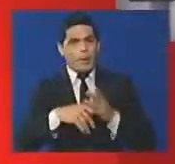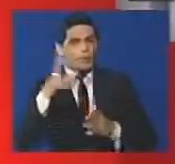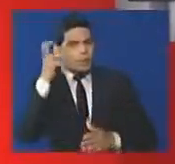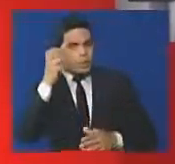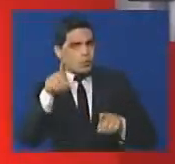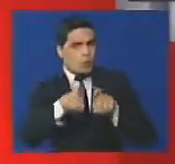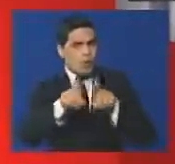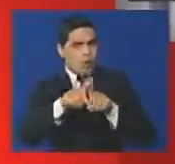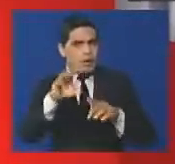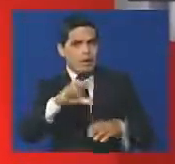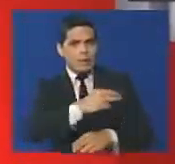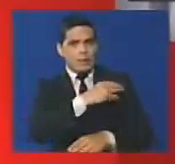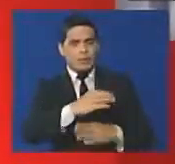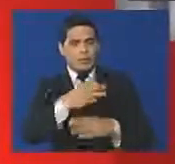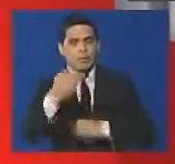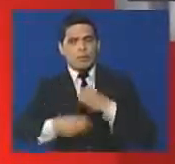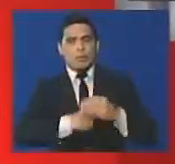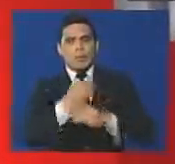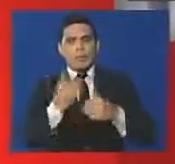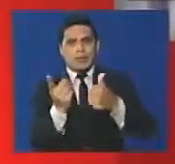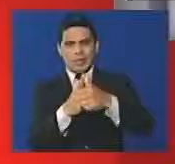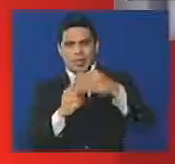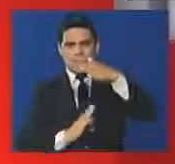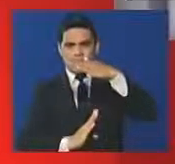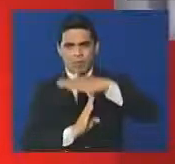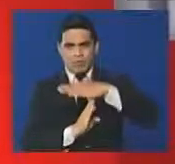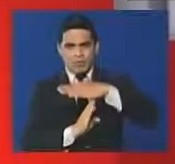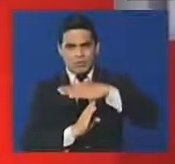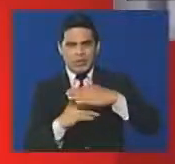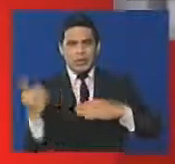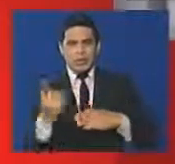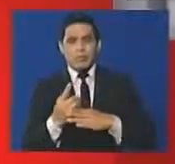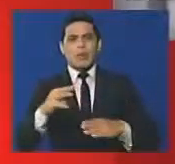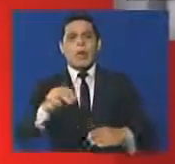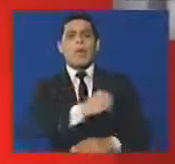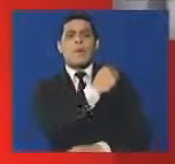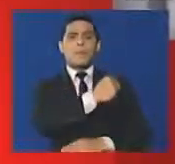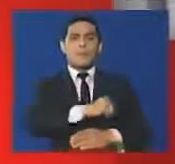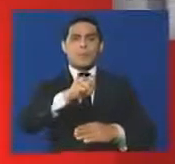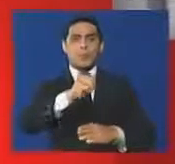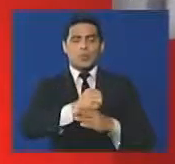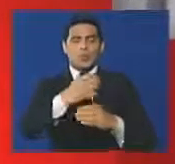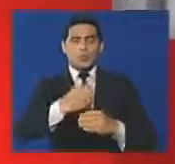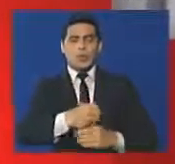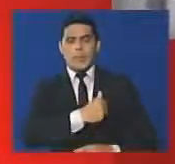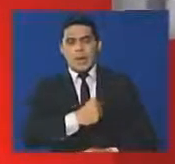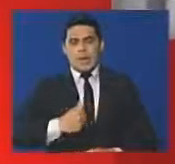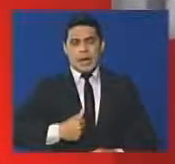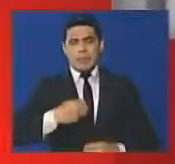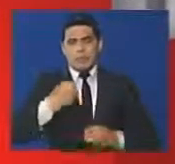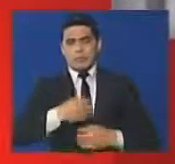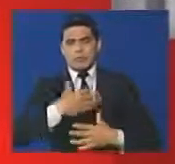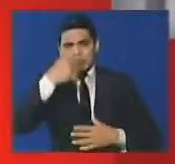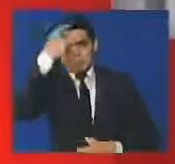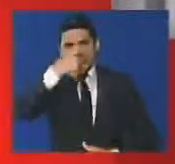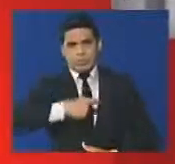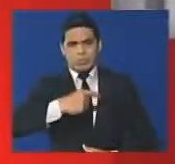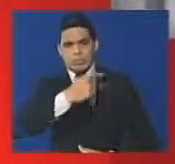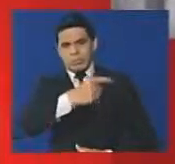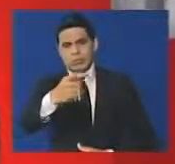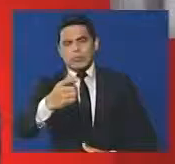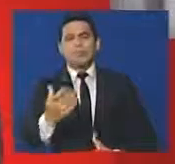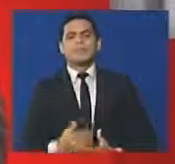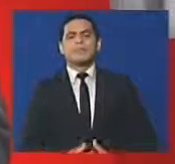Así es. Nos vamos al corte, regresamos en breve. Es música para el alma, del espíritu y para él. Ya